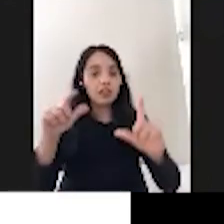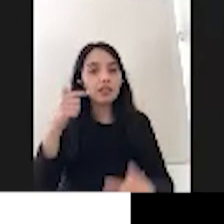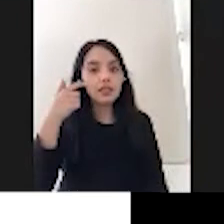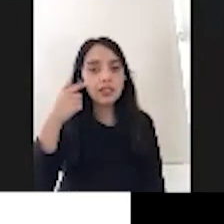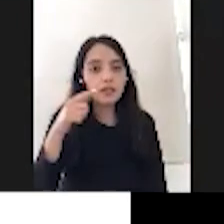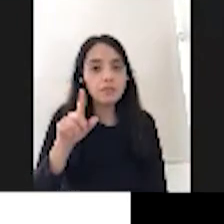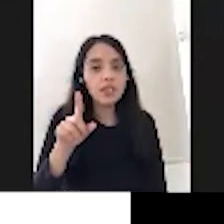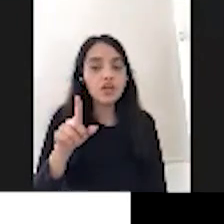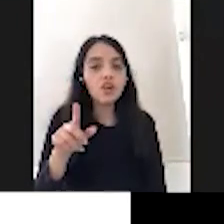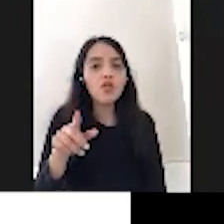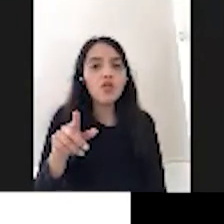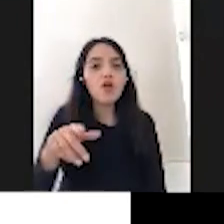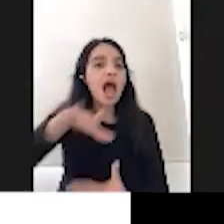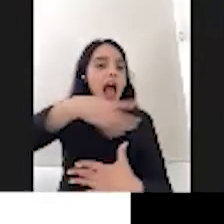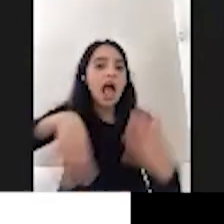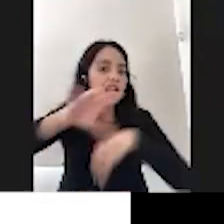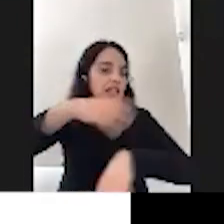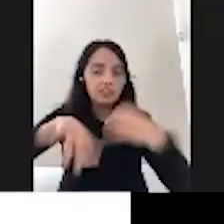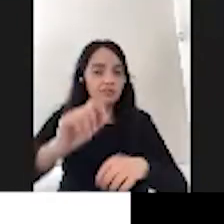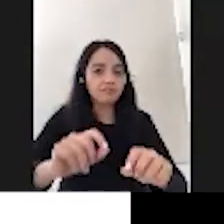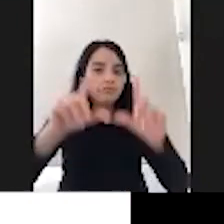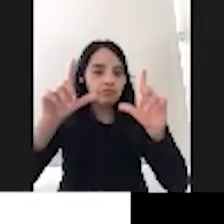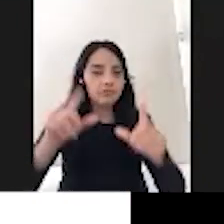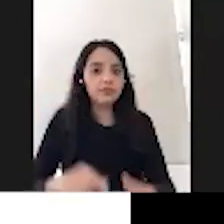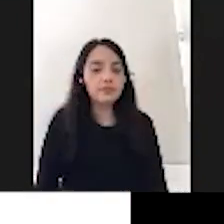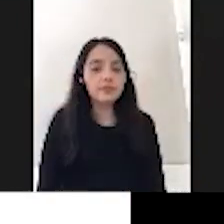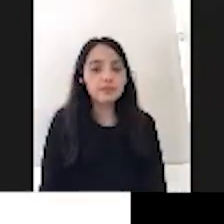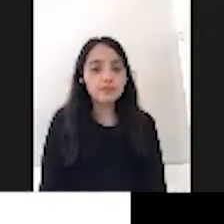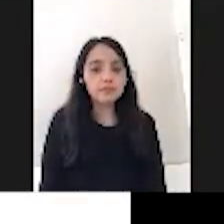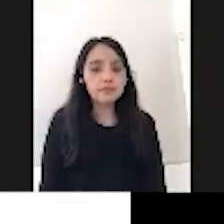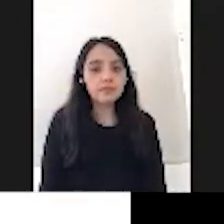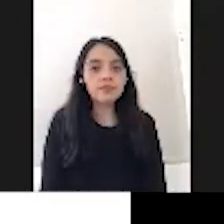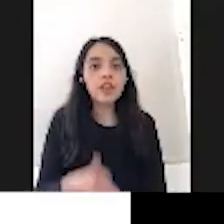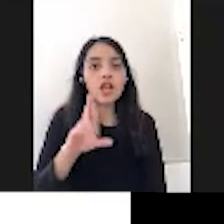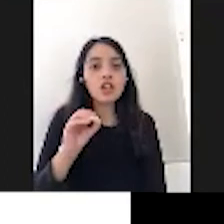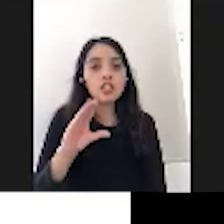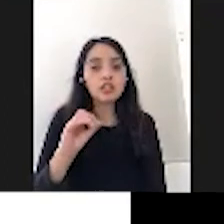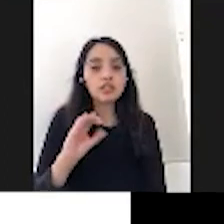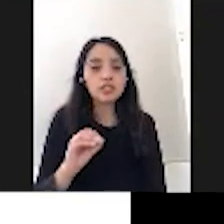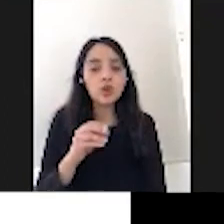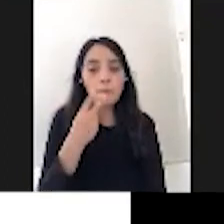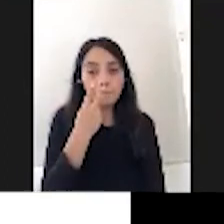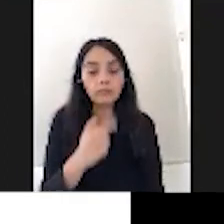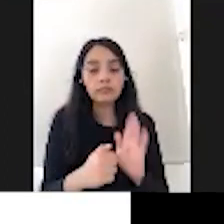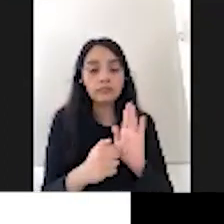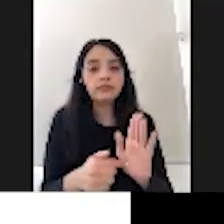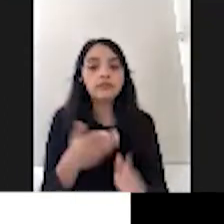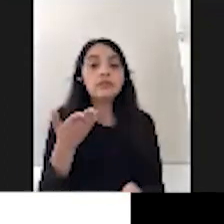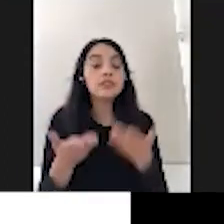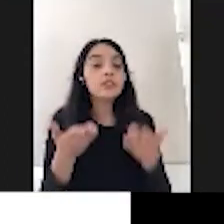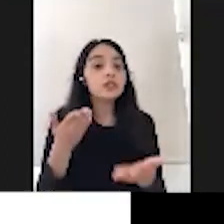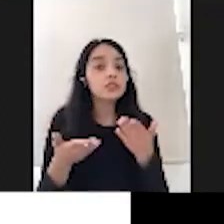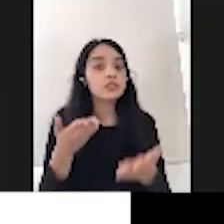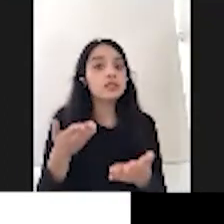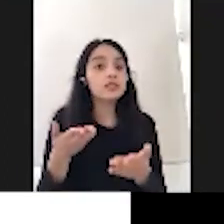azar, así medio desordenadamente. Y que lo que Rocío mostró es que cuando uno compara la